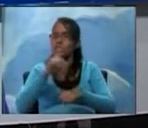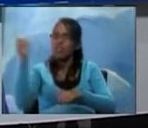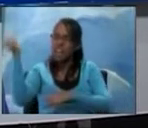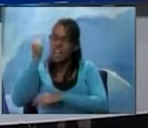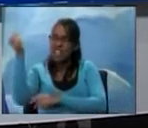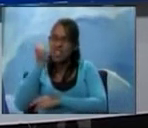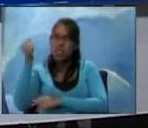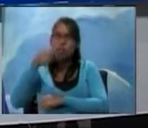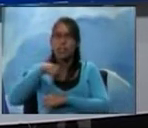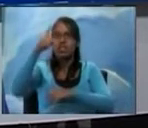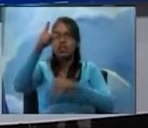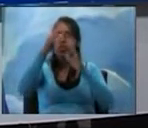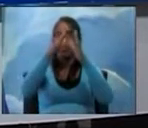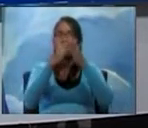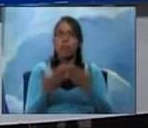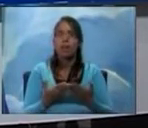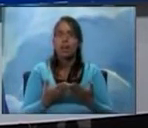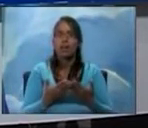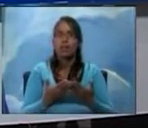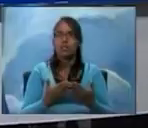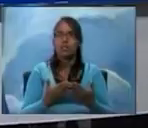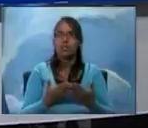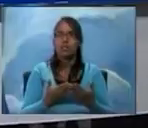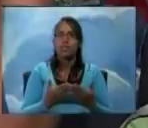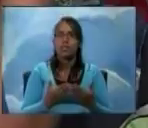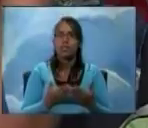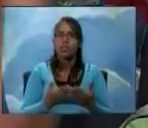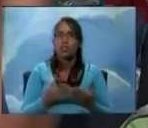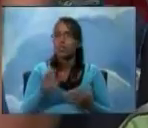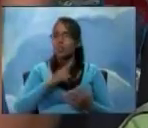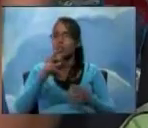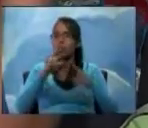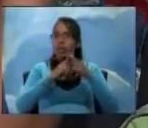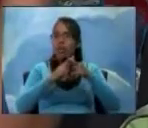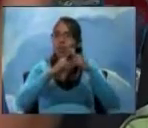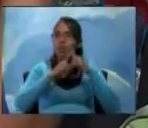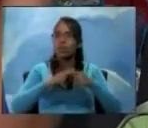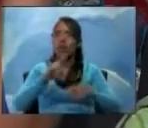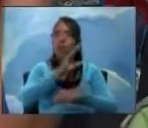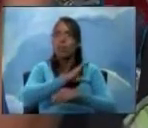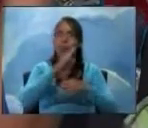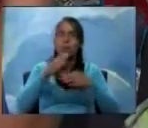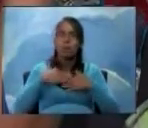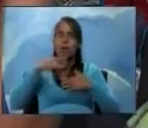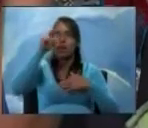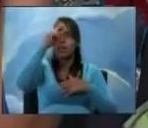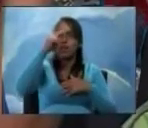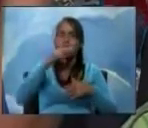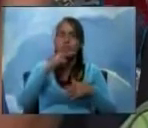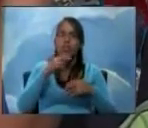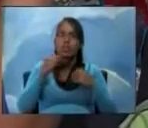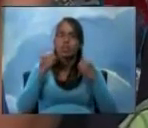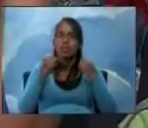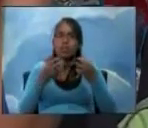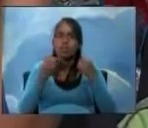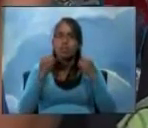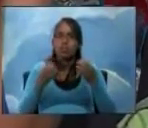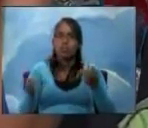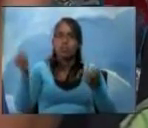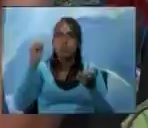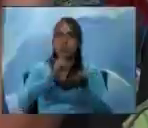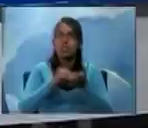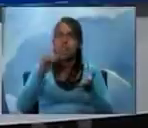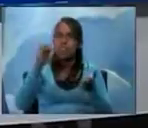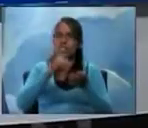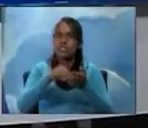a tu palabra. He desobedecido a tu palabra. No he honrado a mis padres. No he honrado a mis padres. Muchas veces he